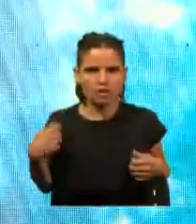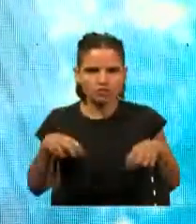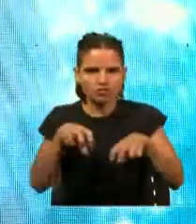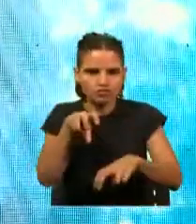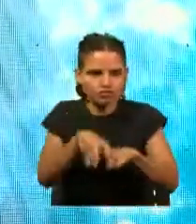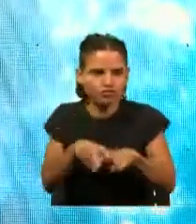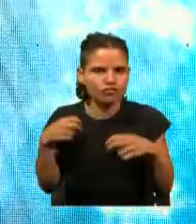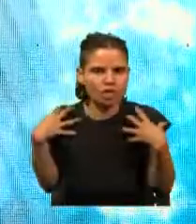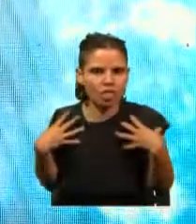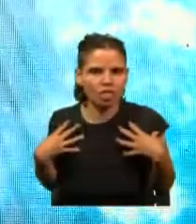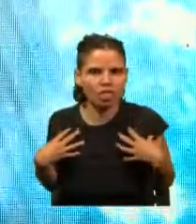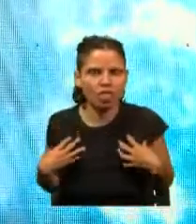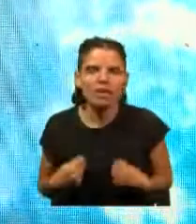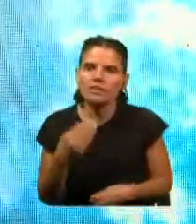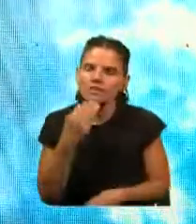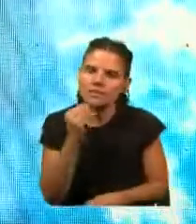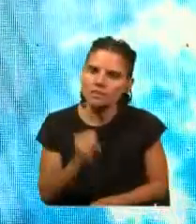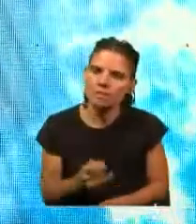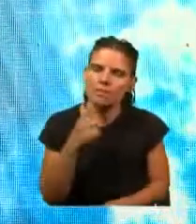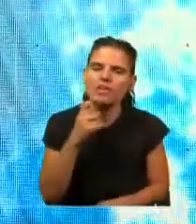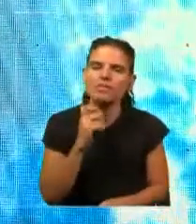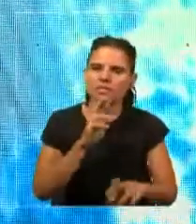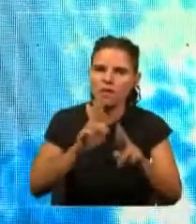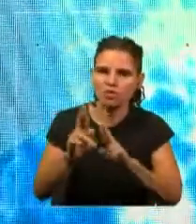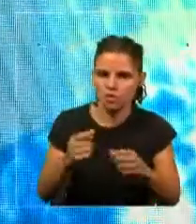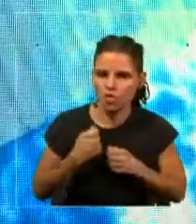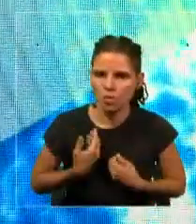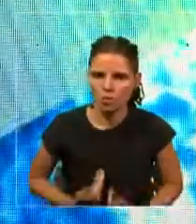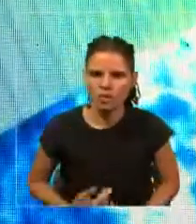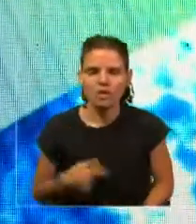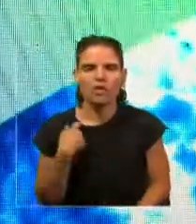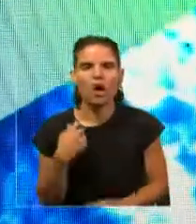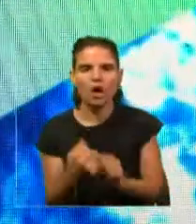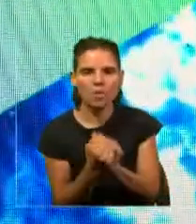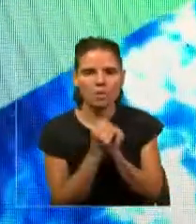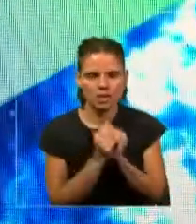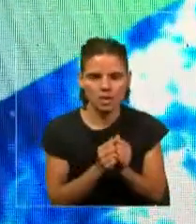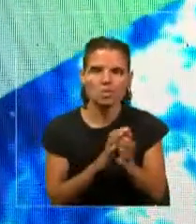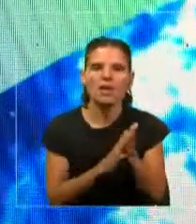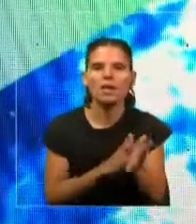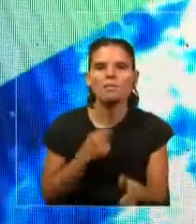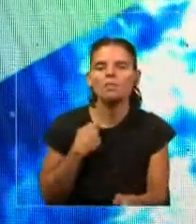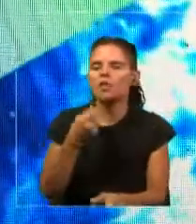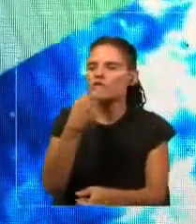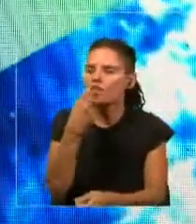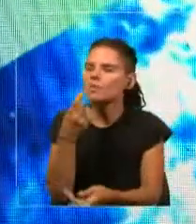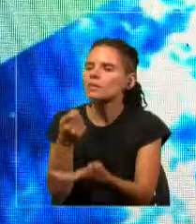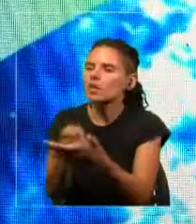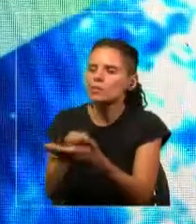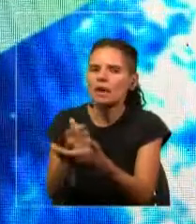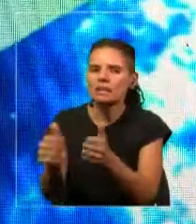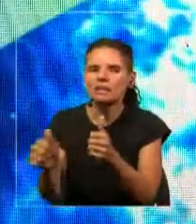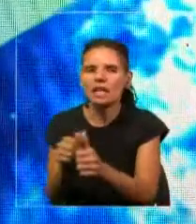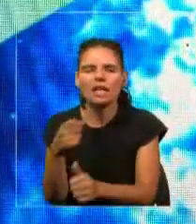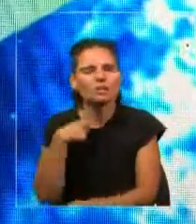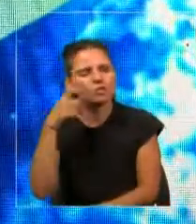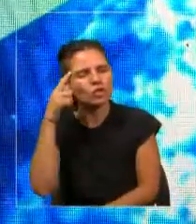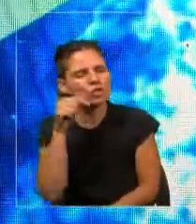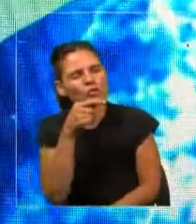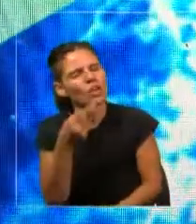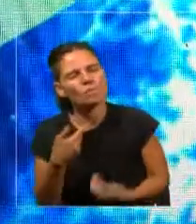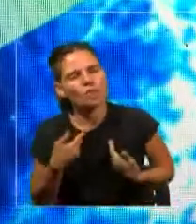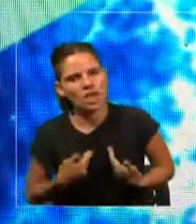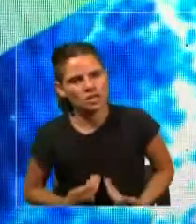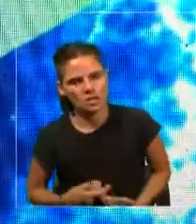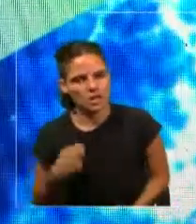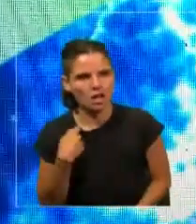va a dialogar constantemente con nosotros, acompañando. Vamos a la farmacia más cercana porque me parece que estás muy